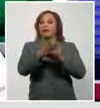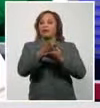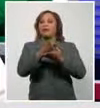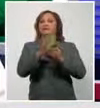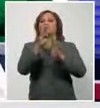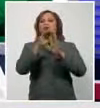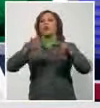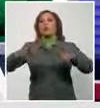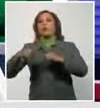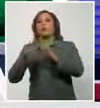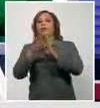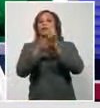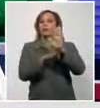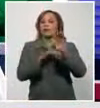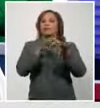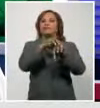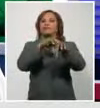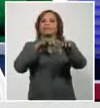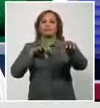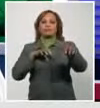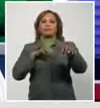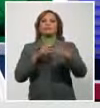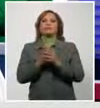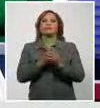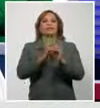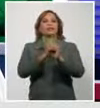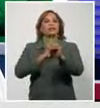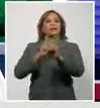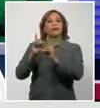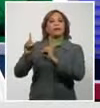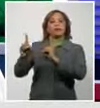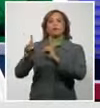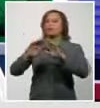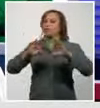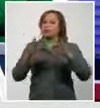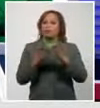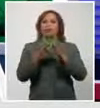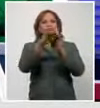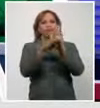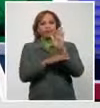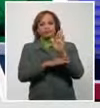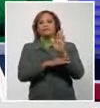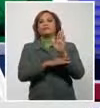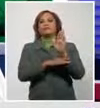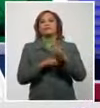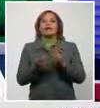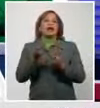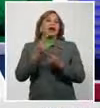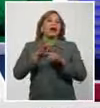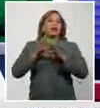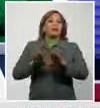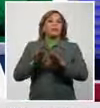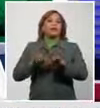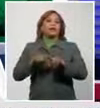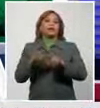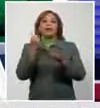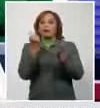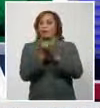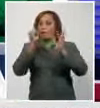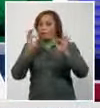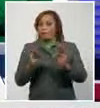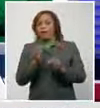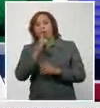medidas de aislamiento y todas las demás que están establecidas, hasta tanto se confirme o